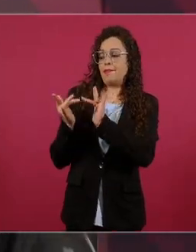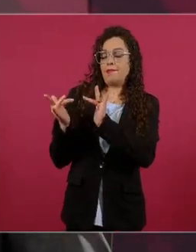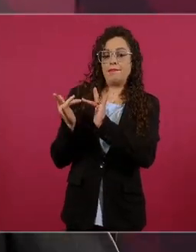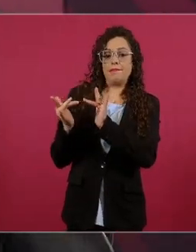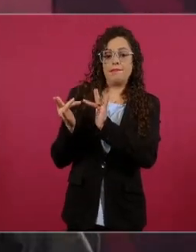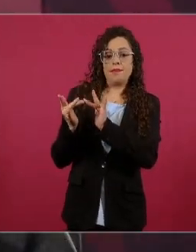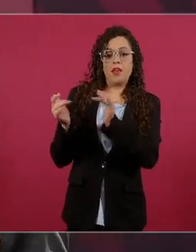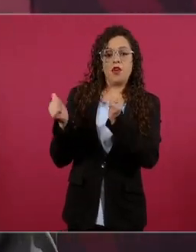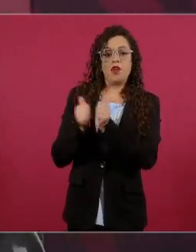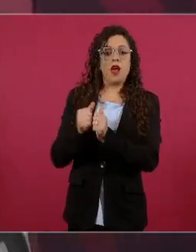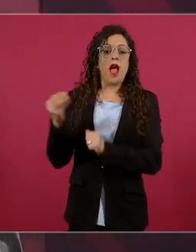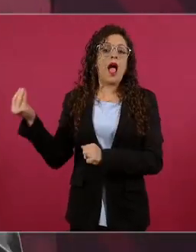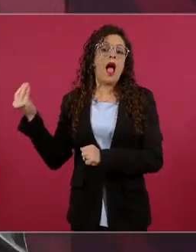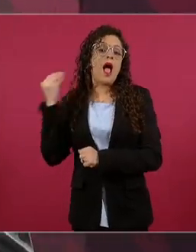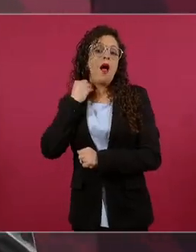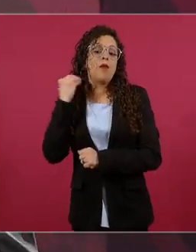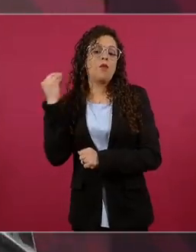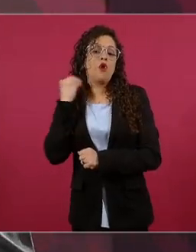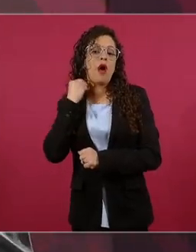abogados famosos